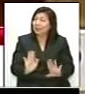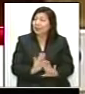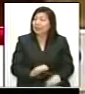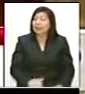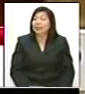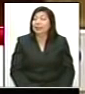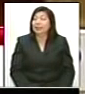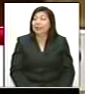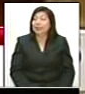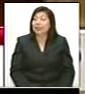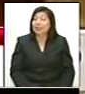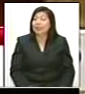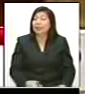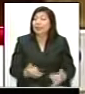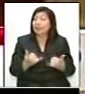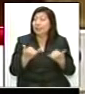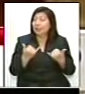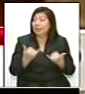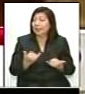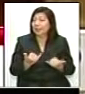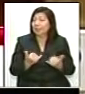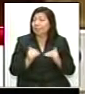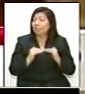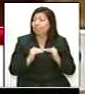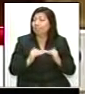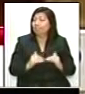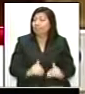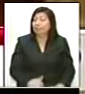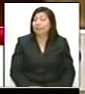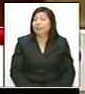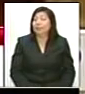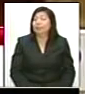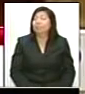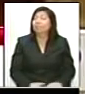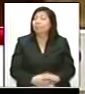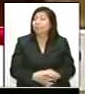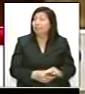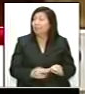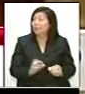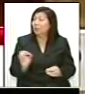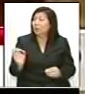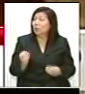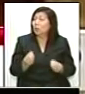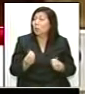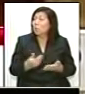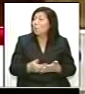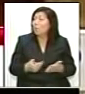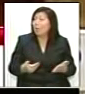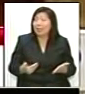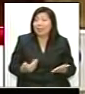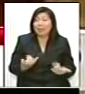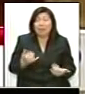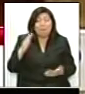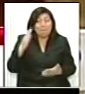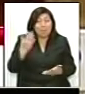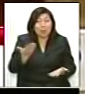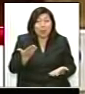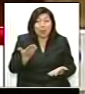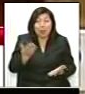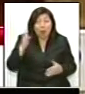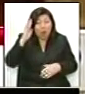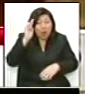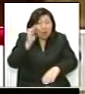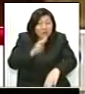que acá estamos marcando un hito histórico. Nunca como antes un caso de un policía, de un suboficial